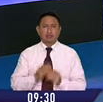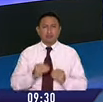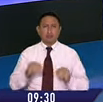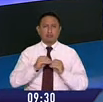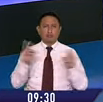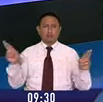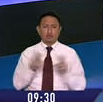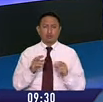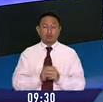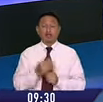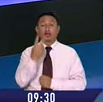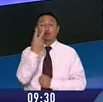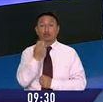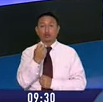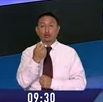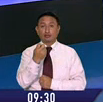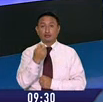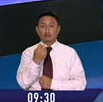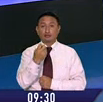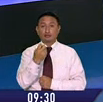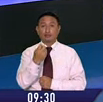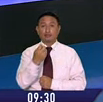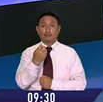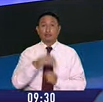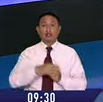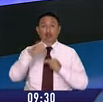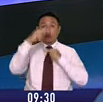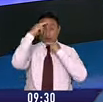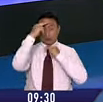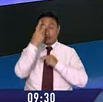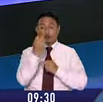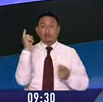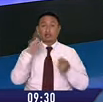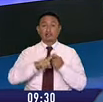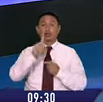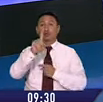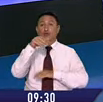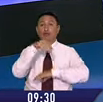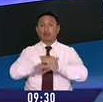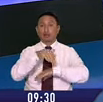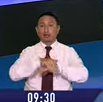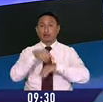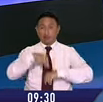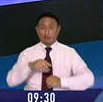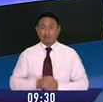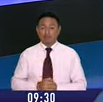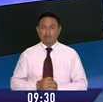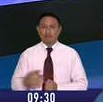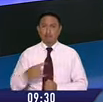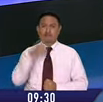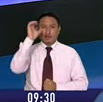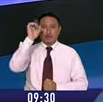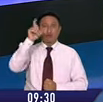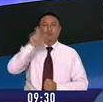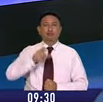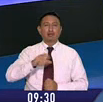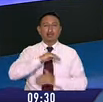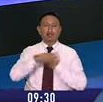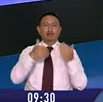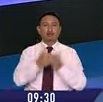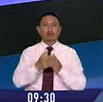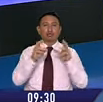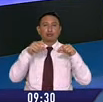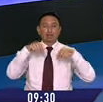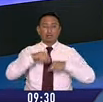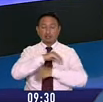el resumen, 12 en punto, un noticiero de 12 a 1. De 12 a 1 de la tarde, justamente con las reacciones y todo lo que se ha